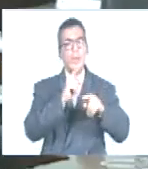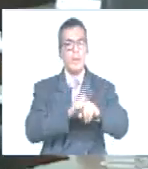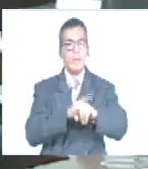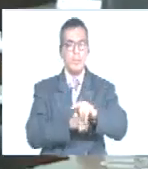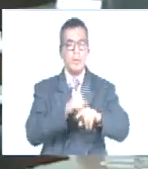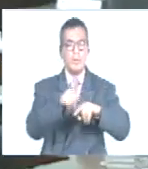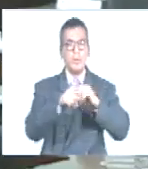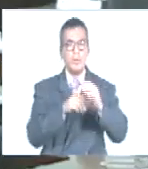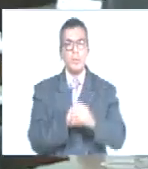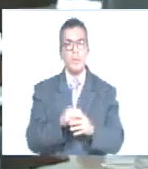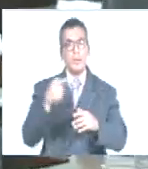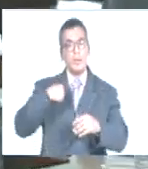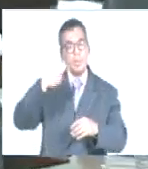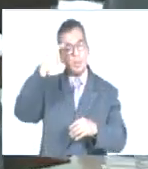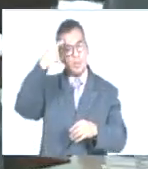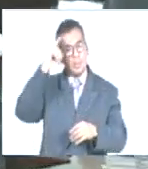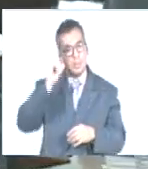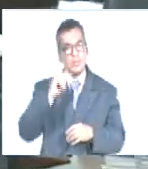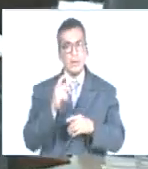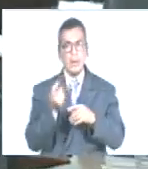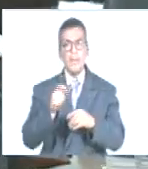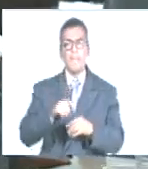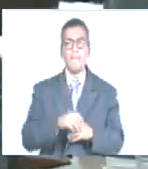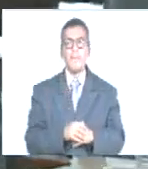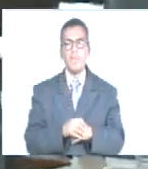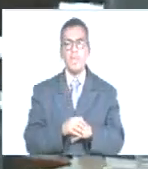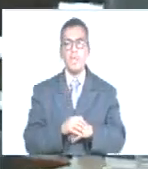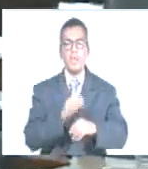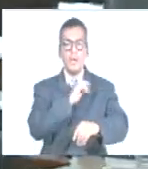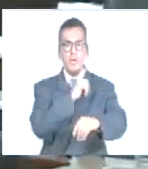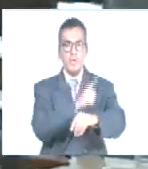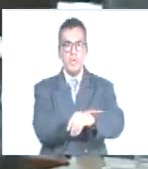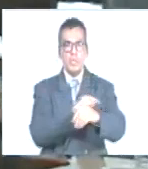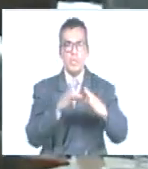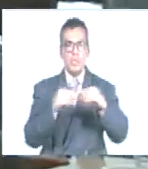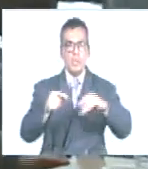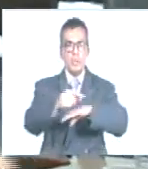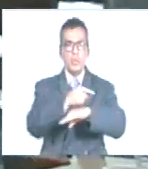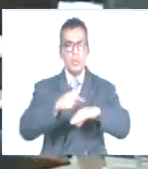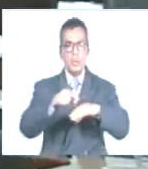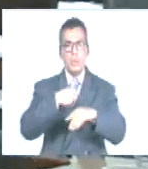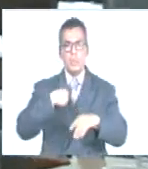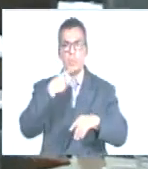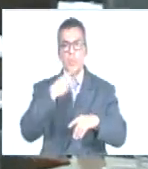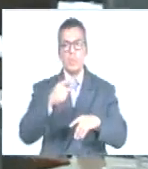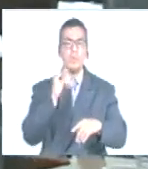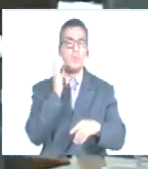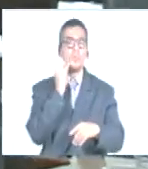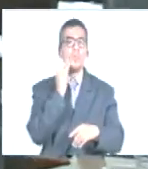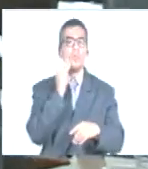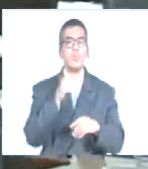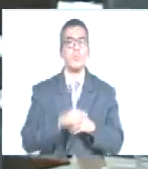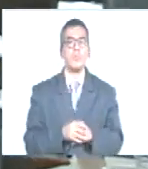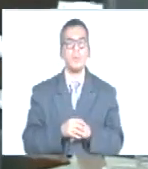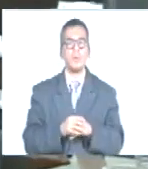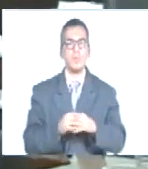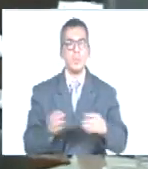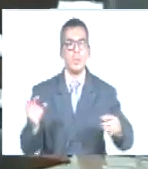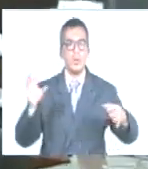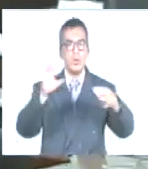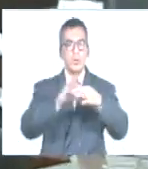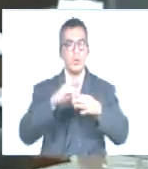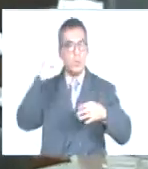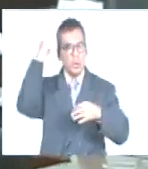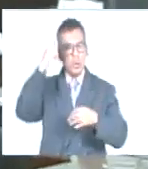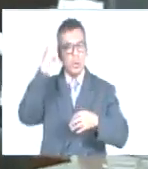algunas circunstancias parecieran más fuerte que los estados. Salía el comentario, por ejemplo, que la Unión Europea está